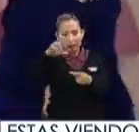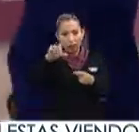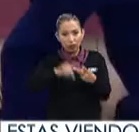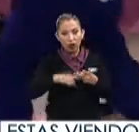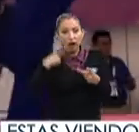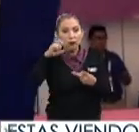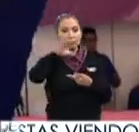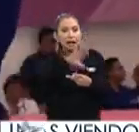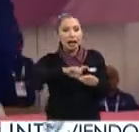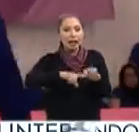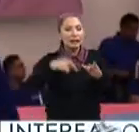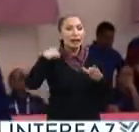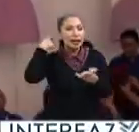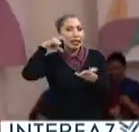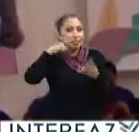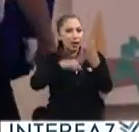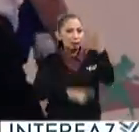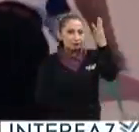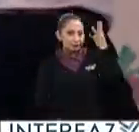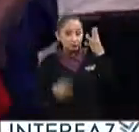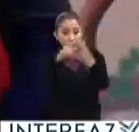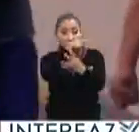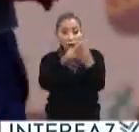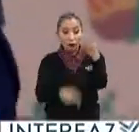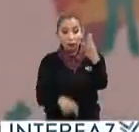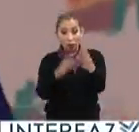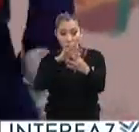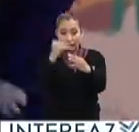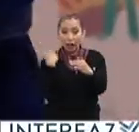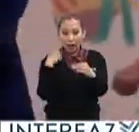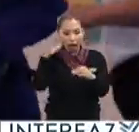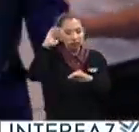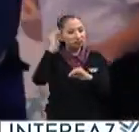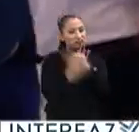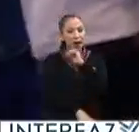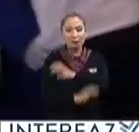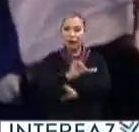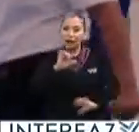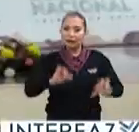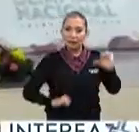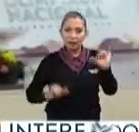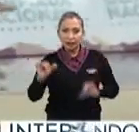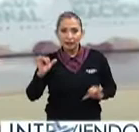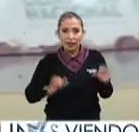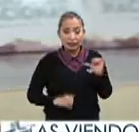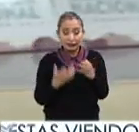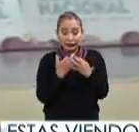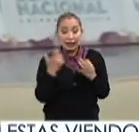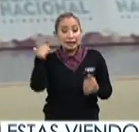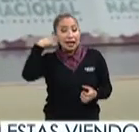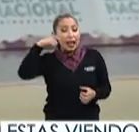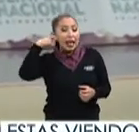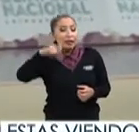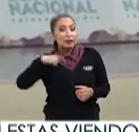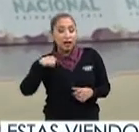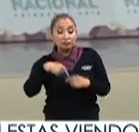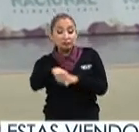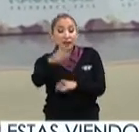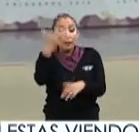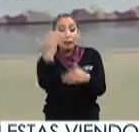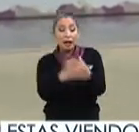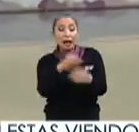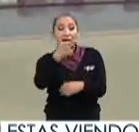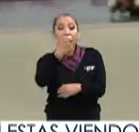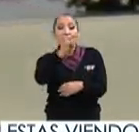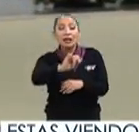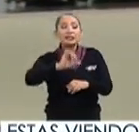Roo, Aguascalientes y Querétaro. Los 4 primeros han bajado ya el telón a las actividades y el territorio queretano pondrá en disputa la